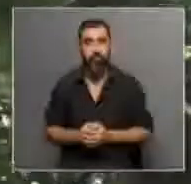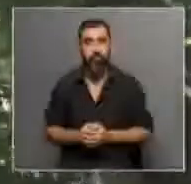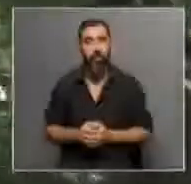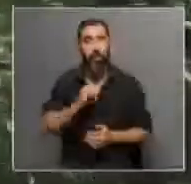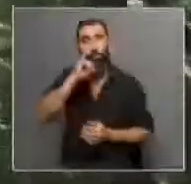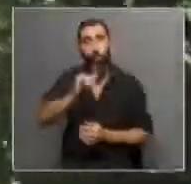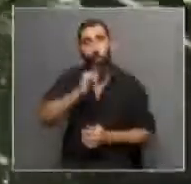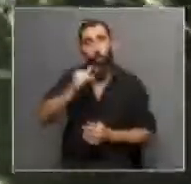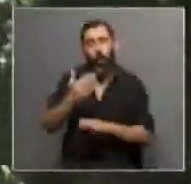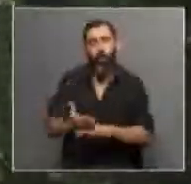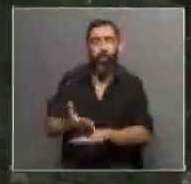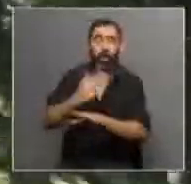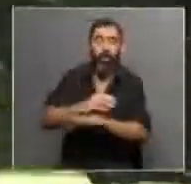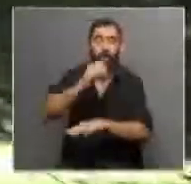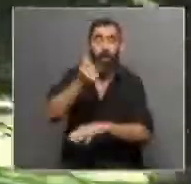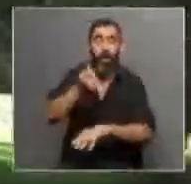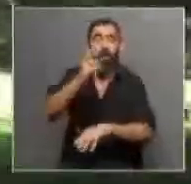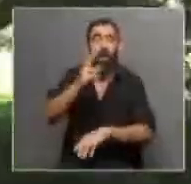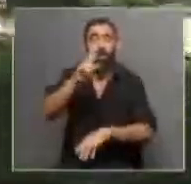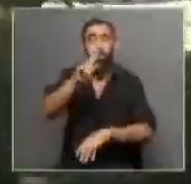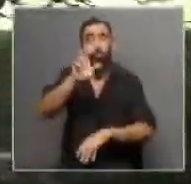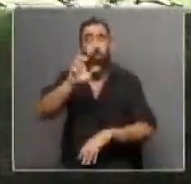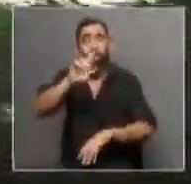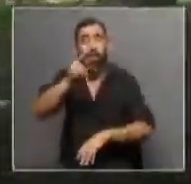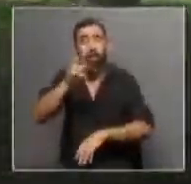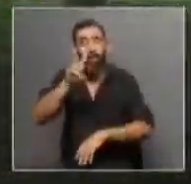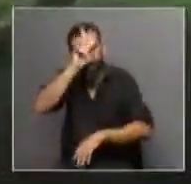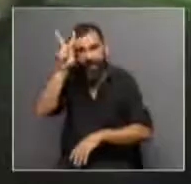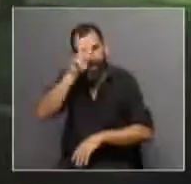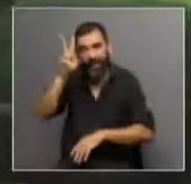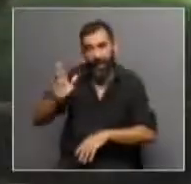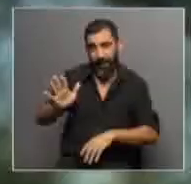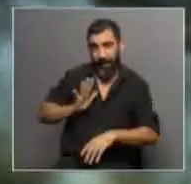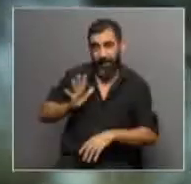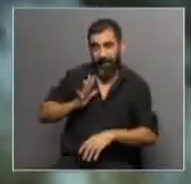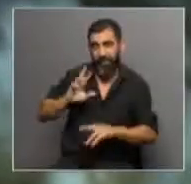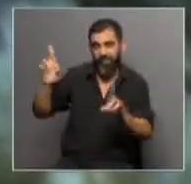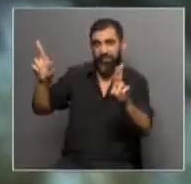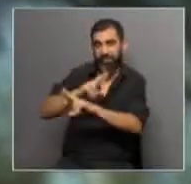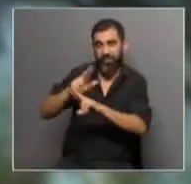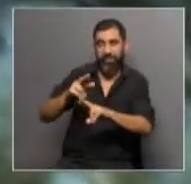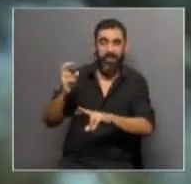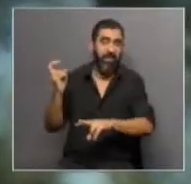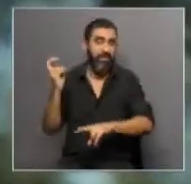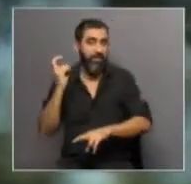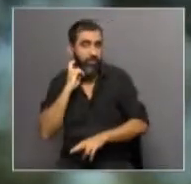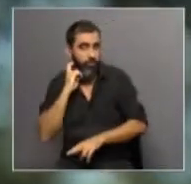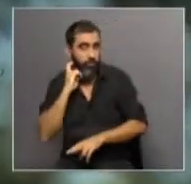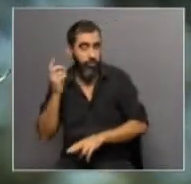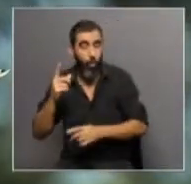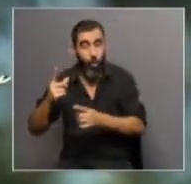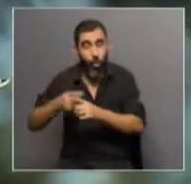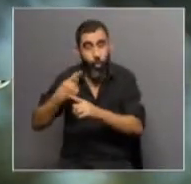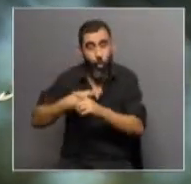Cuenta la leyenda que Aruera era una indígena que se sintió rechazada y traicionada por un